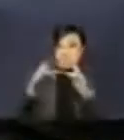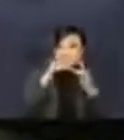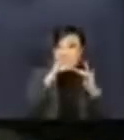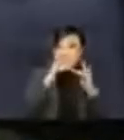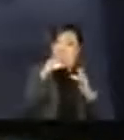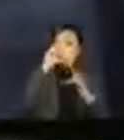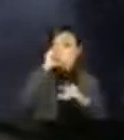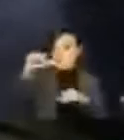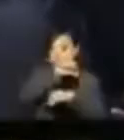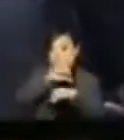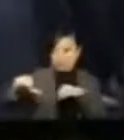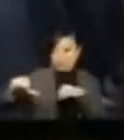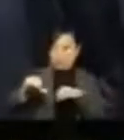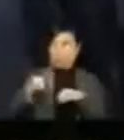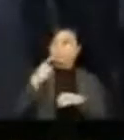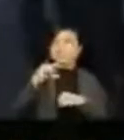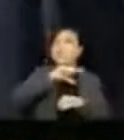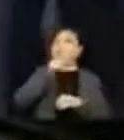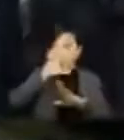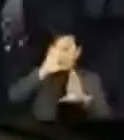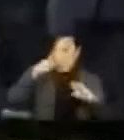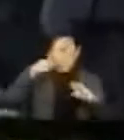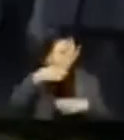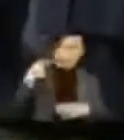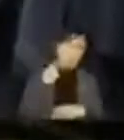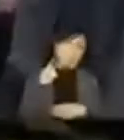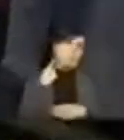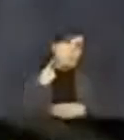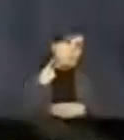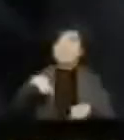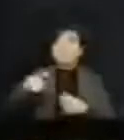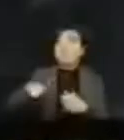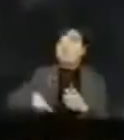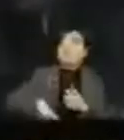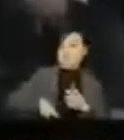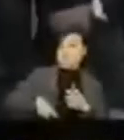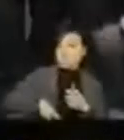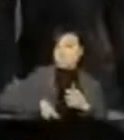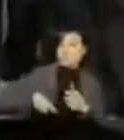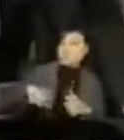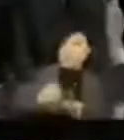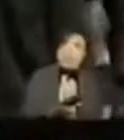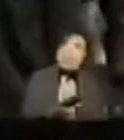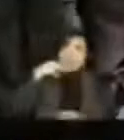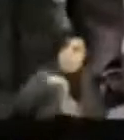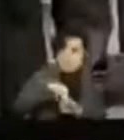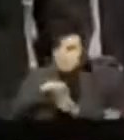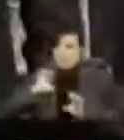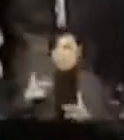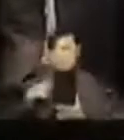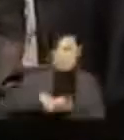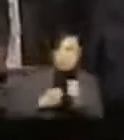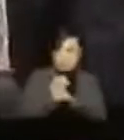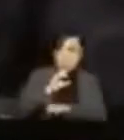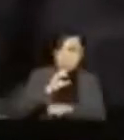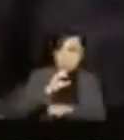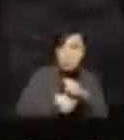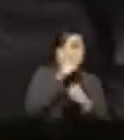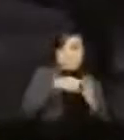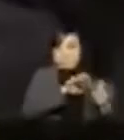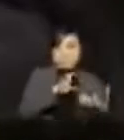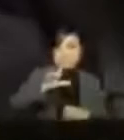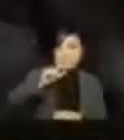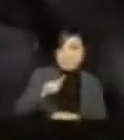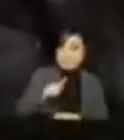serio, porque en esta elección pasada, el PRI fue en alianza con el PRD y con el Partido